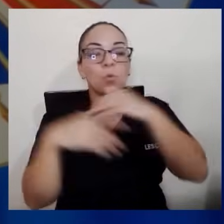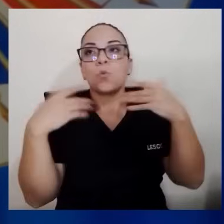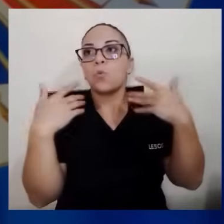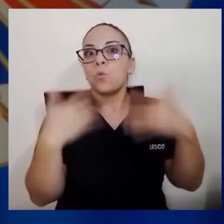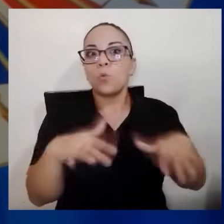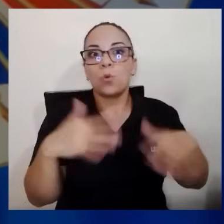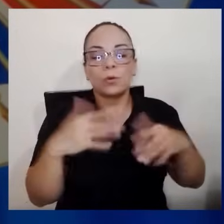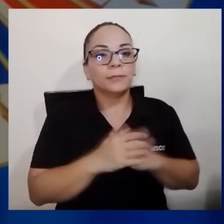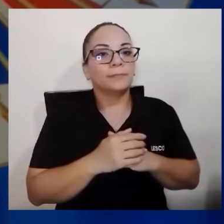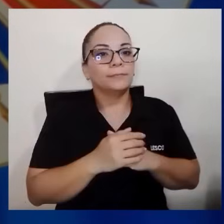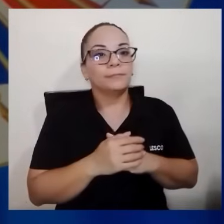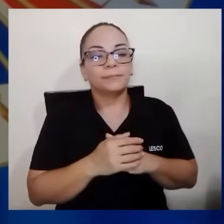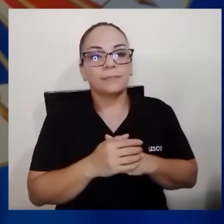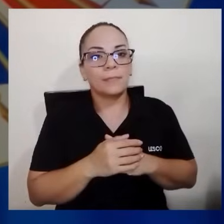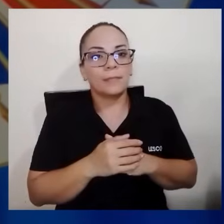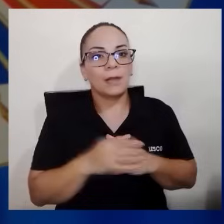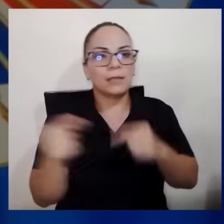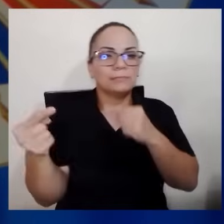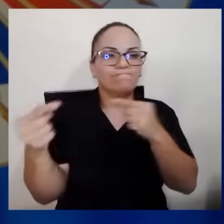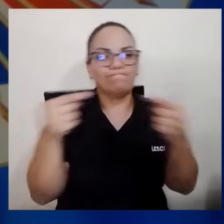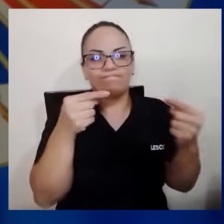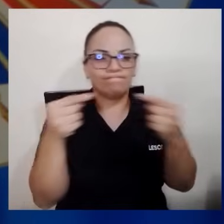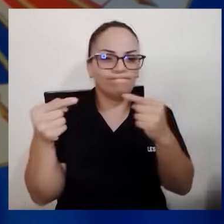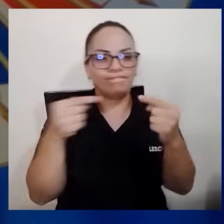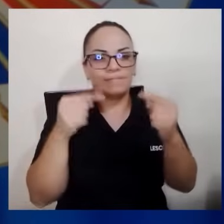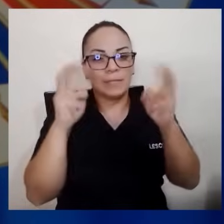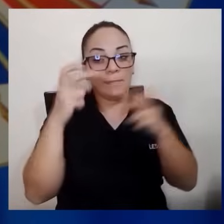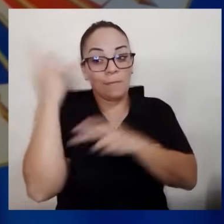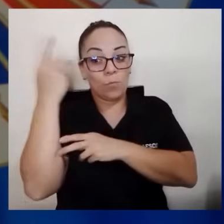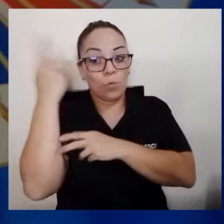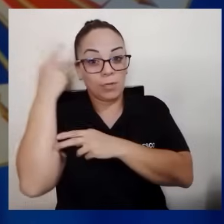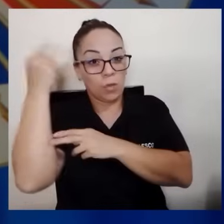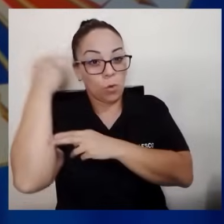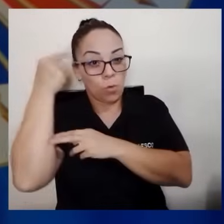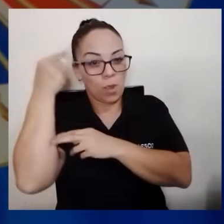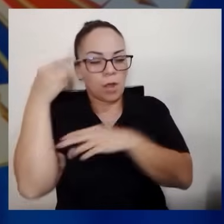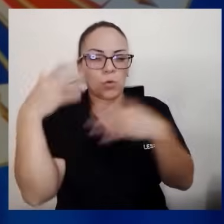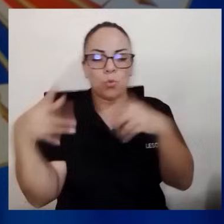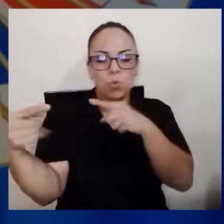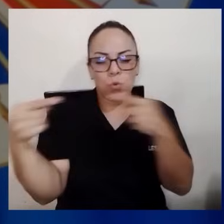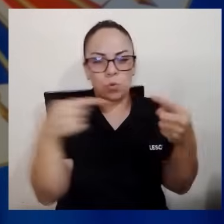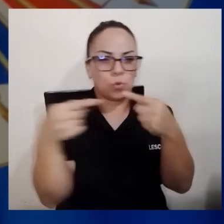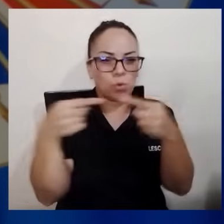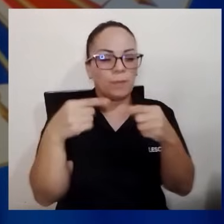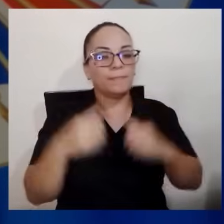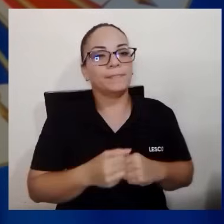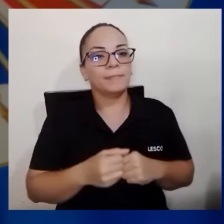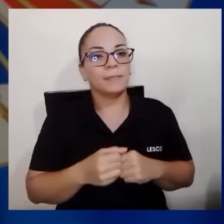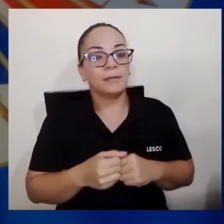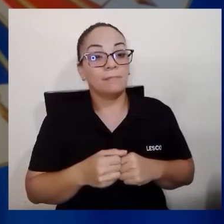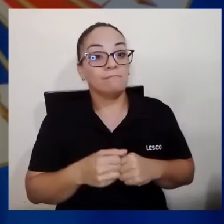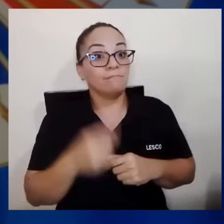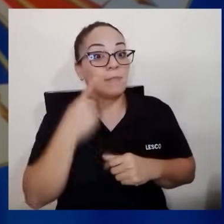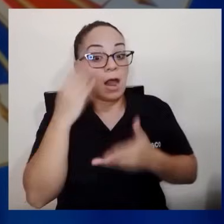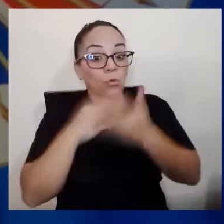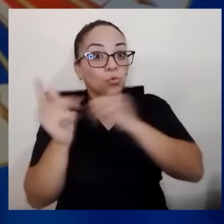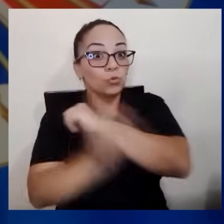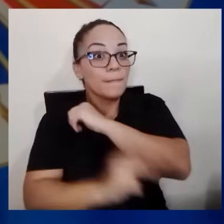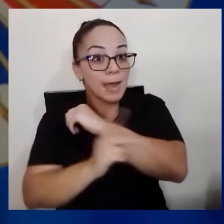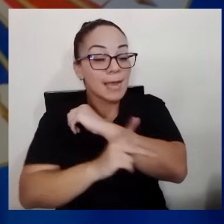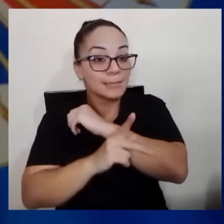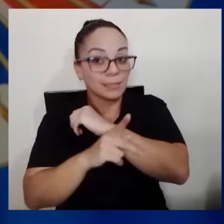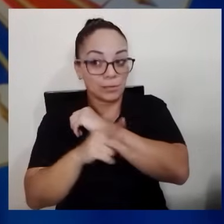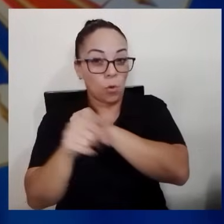oposición al política de los gobiernos censura a los medios de comunicación